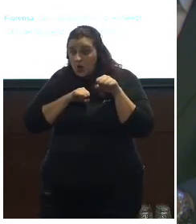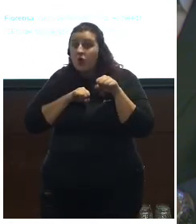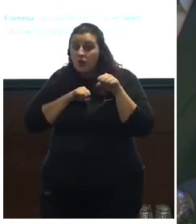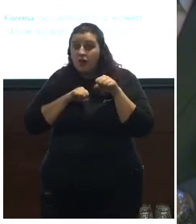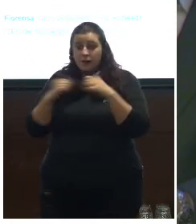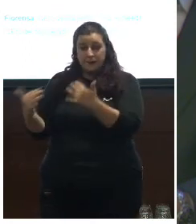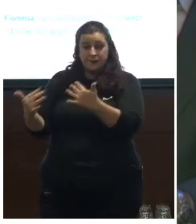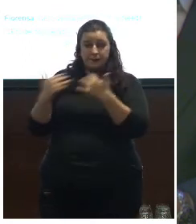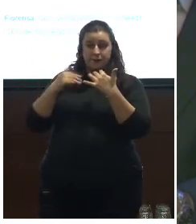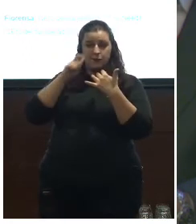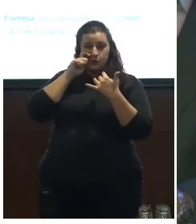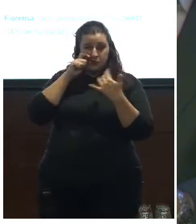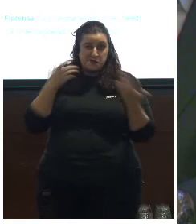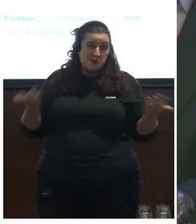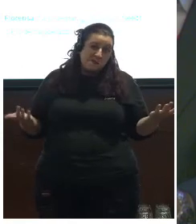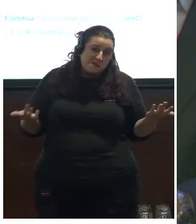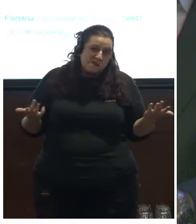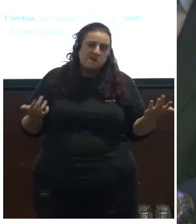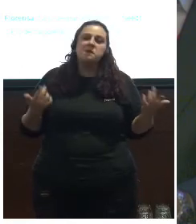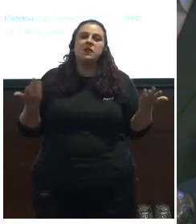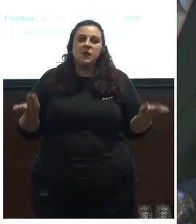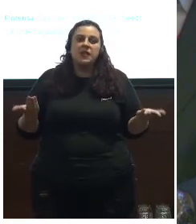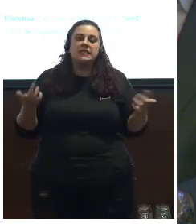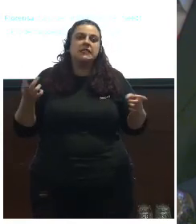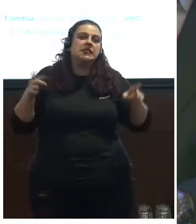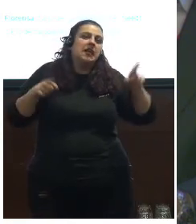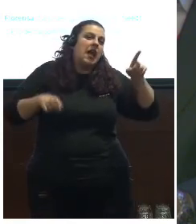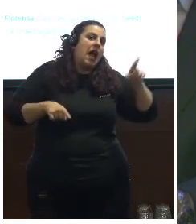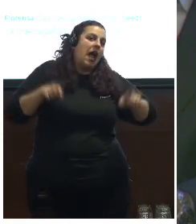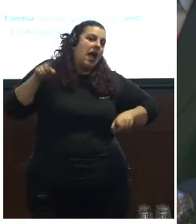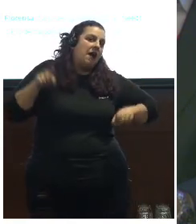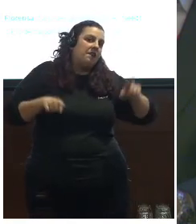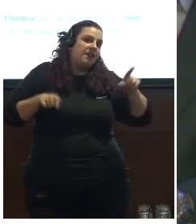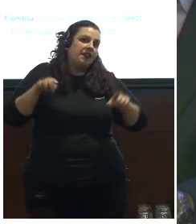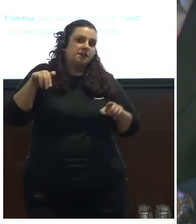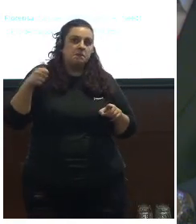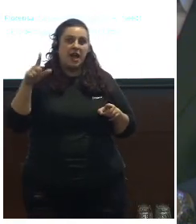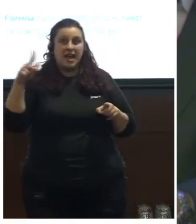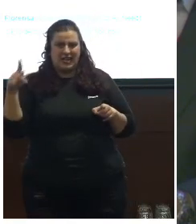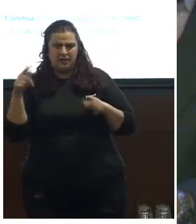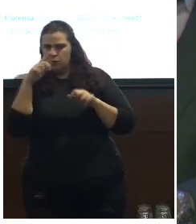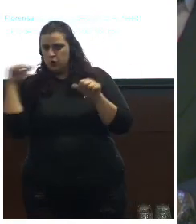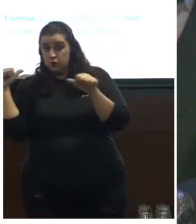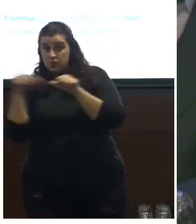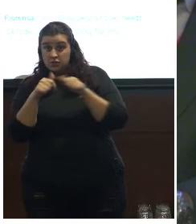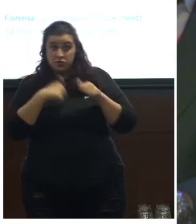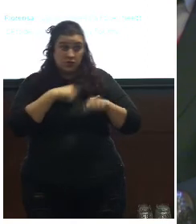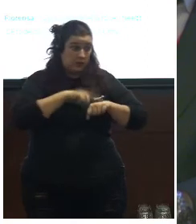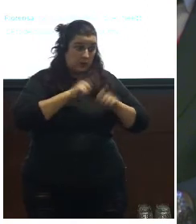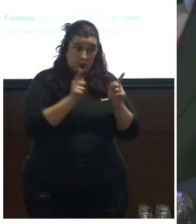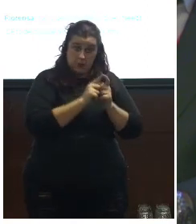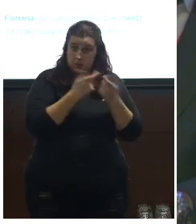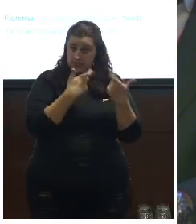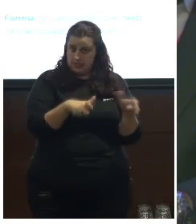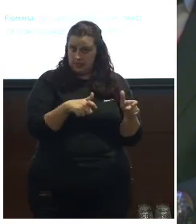ese turismo. Con lo cual, a veces los que, al contrario de Malik, los que llevamos poco tiempo en el sector, sí que hemos visto